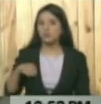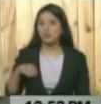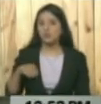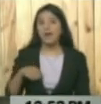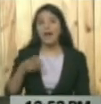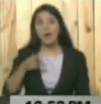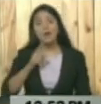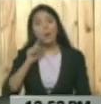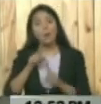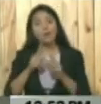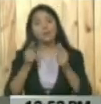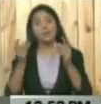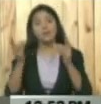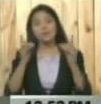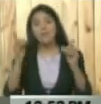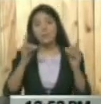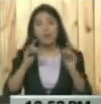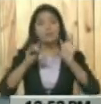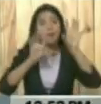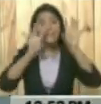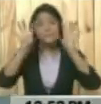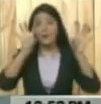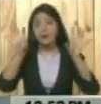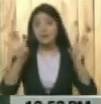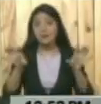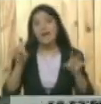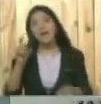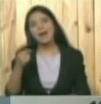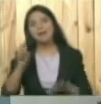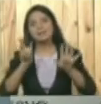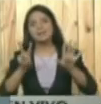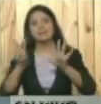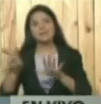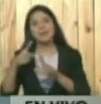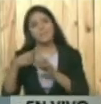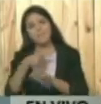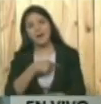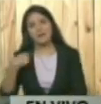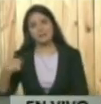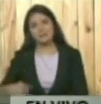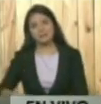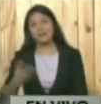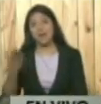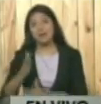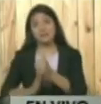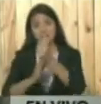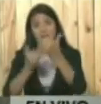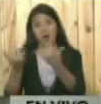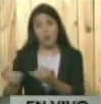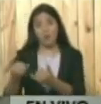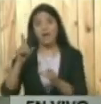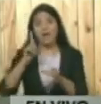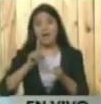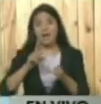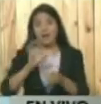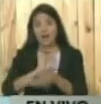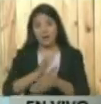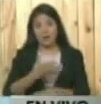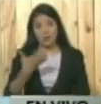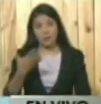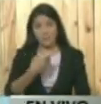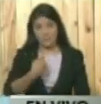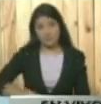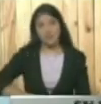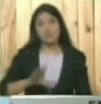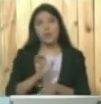objeto de debate en el movimiento de países no alineados, en el G77 más China, que preside el compañero Correa, y en todas las instancias